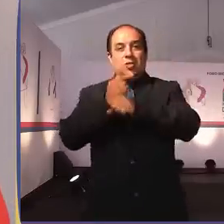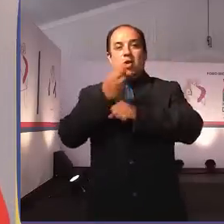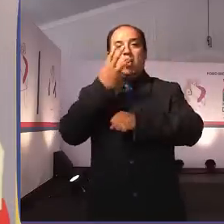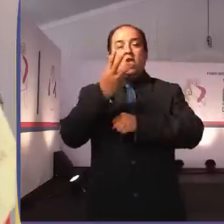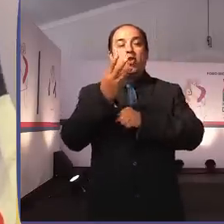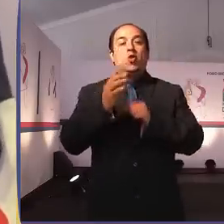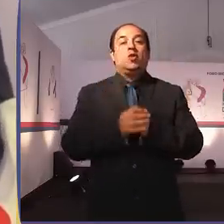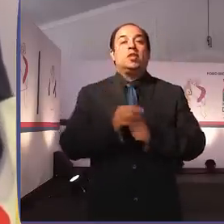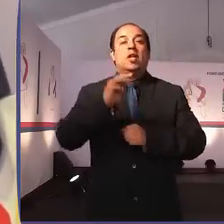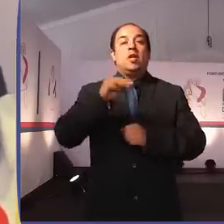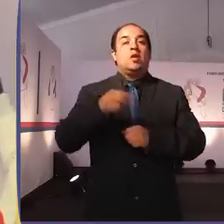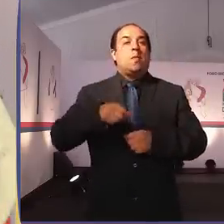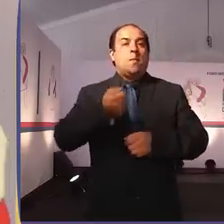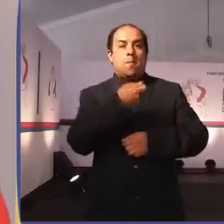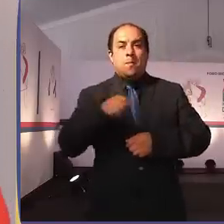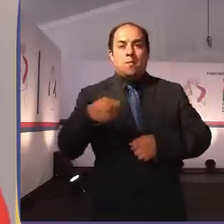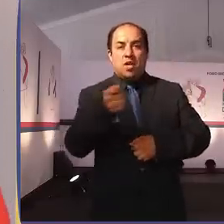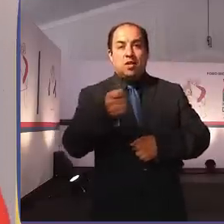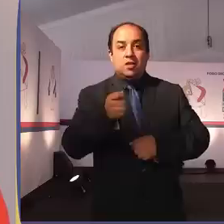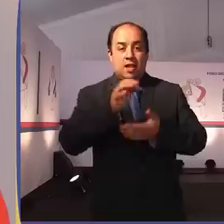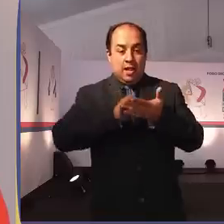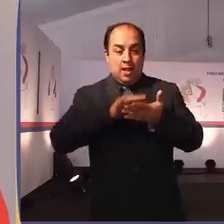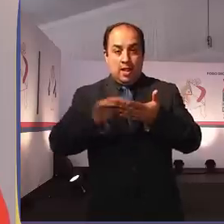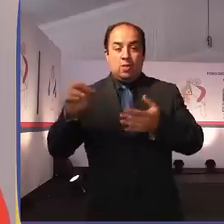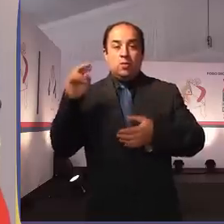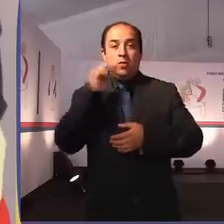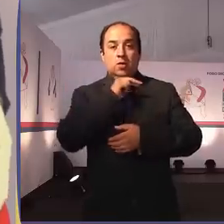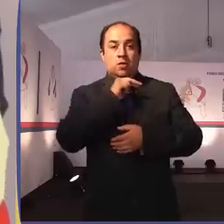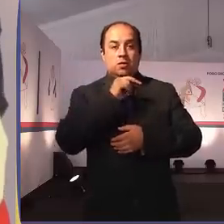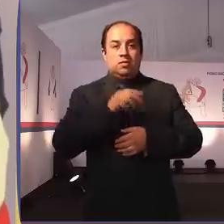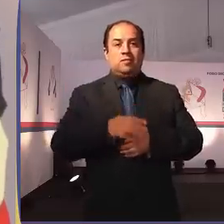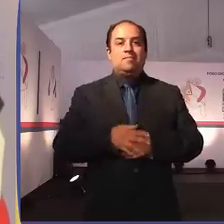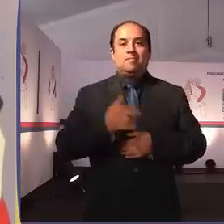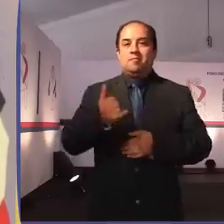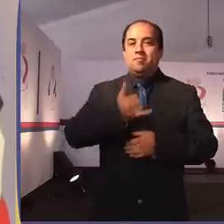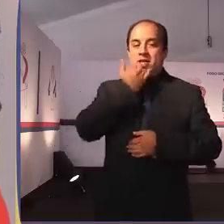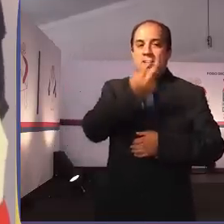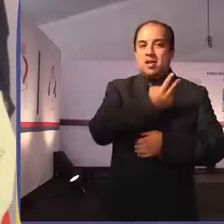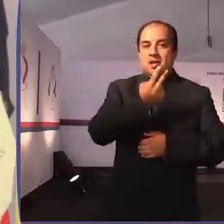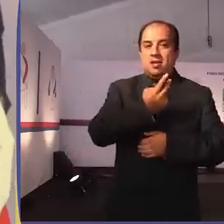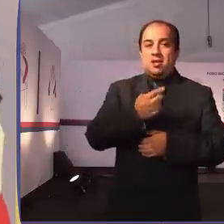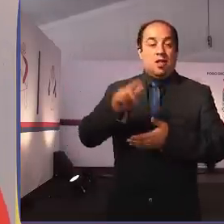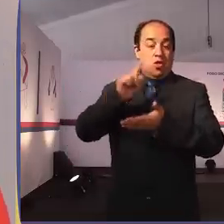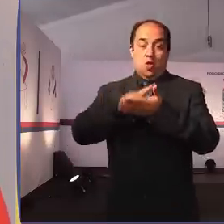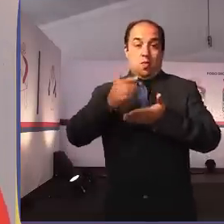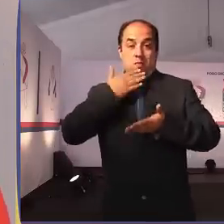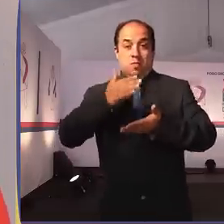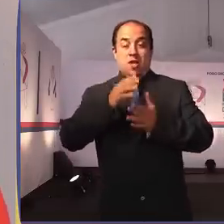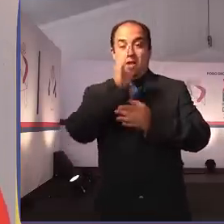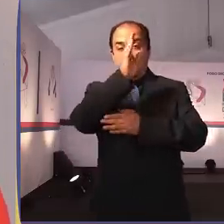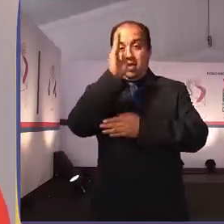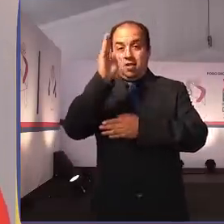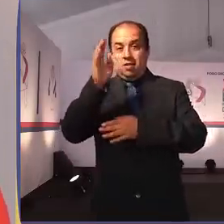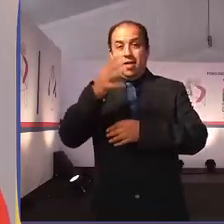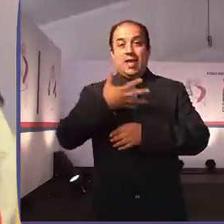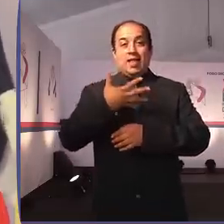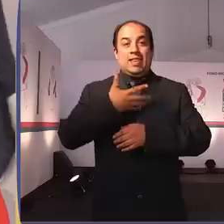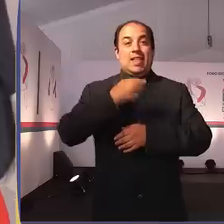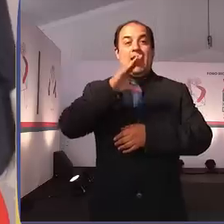lo devoró. Pero cometimos un error, Paloma y yo, que es no limpiamos bien el librero hasta arriba y estaba el Kama